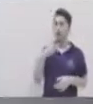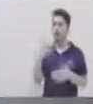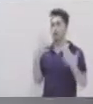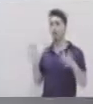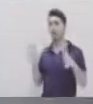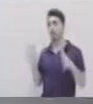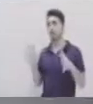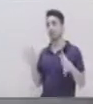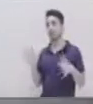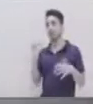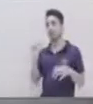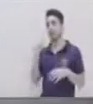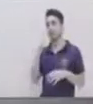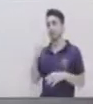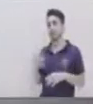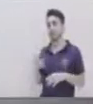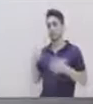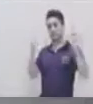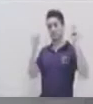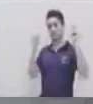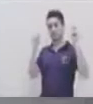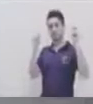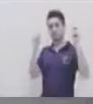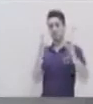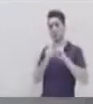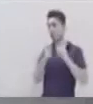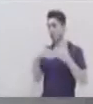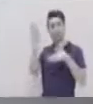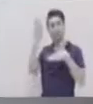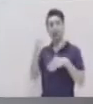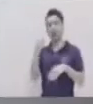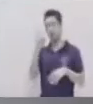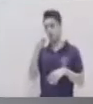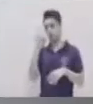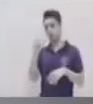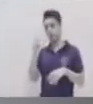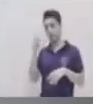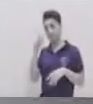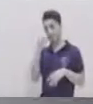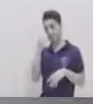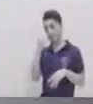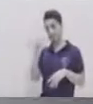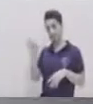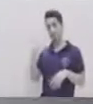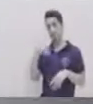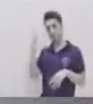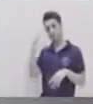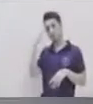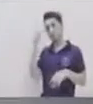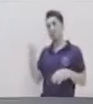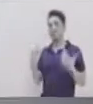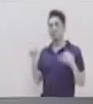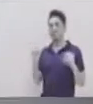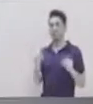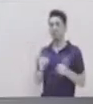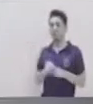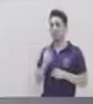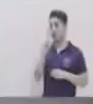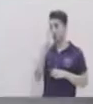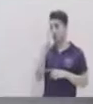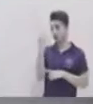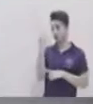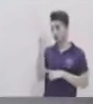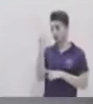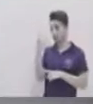de eso, sino que ya, ahí sí que automáticamente cada miembro de la familia va a saber qué es lo que tiene que realizar. Y algo